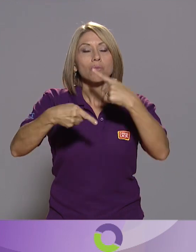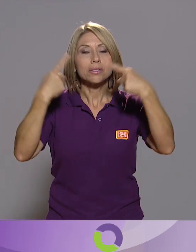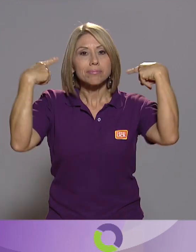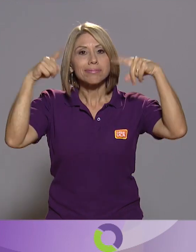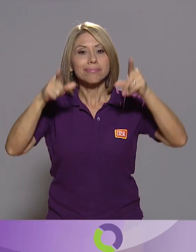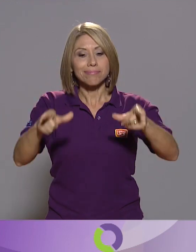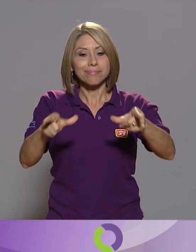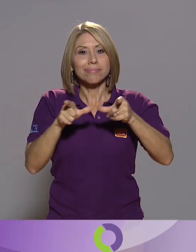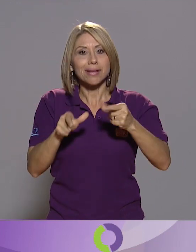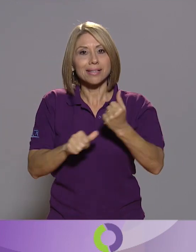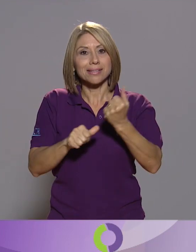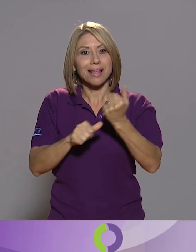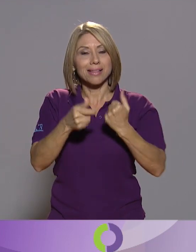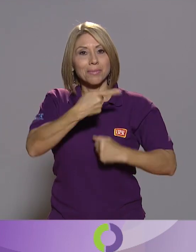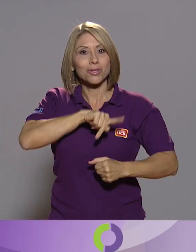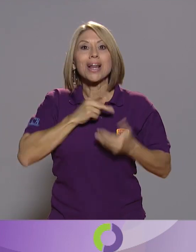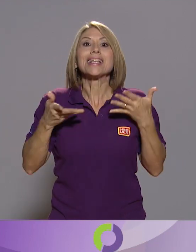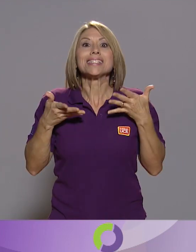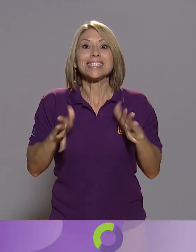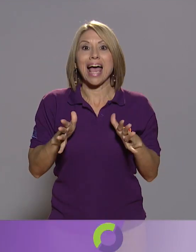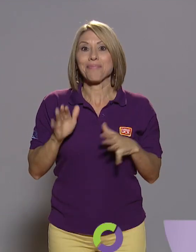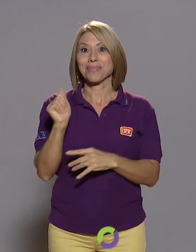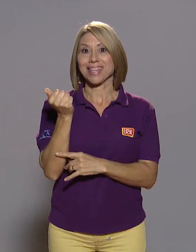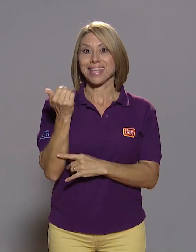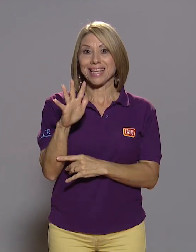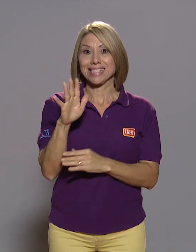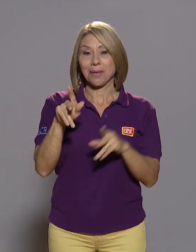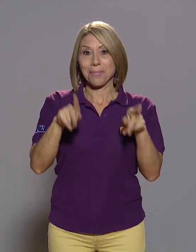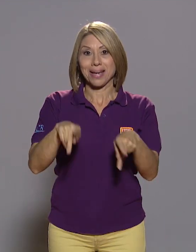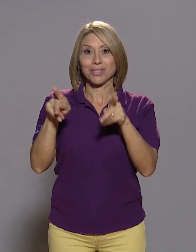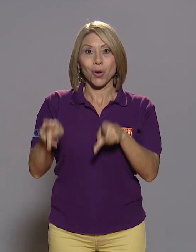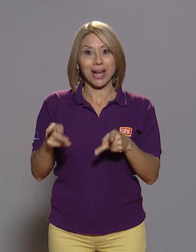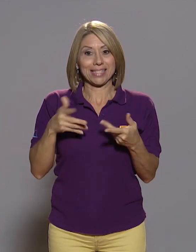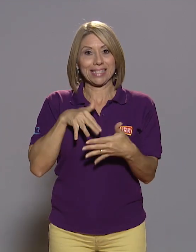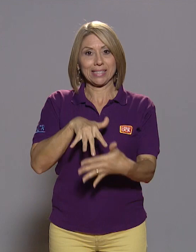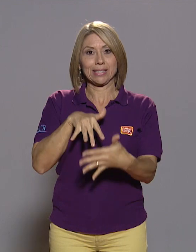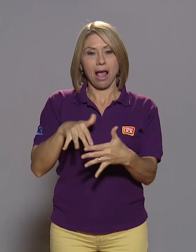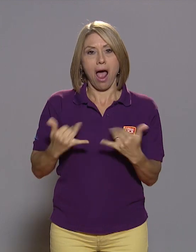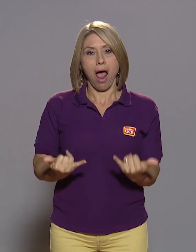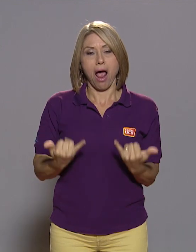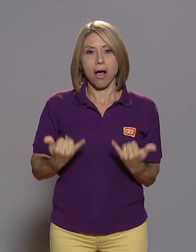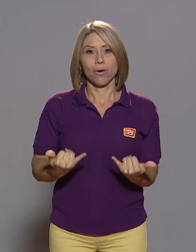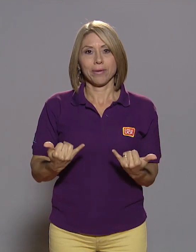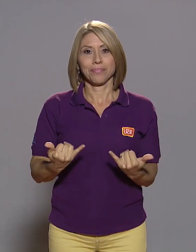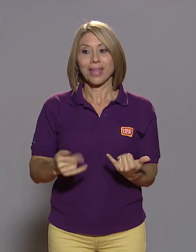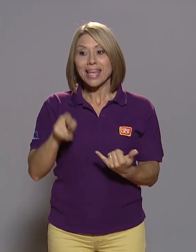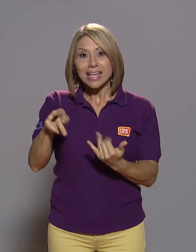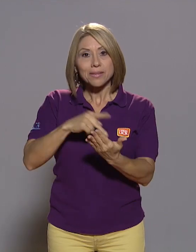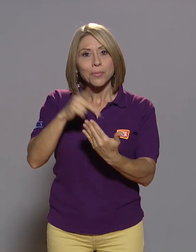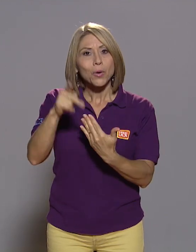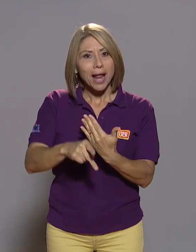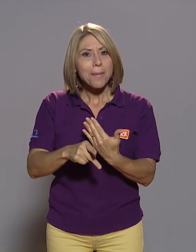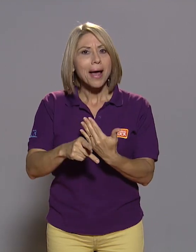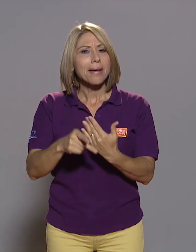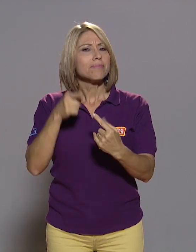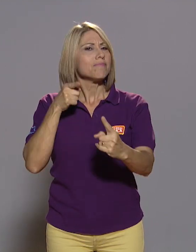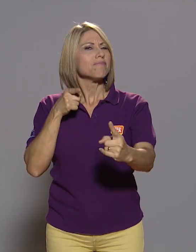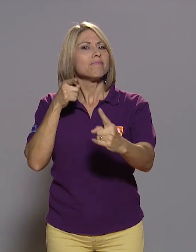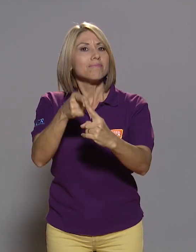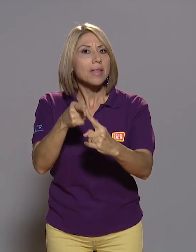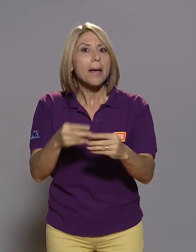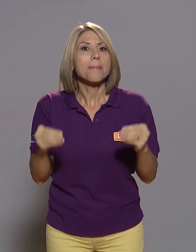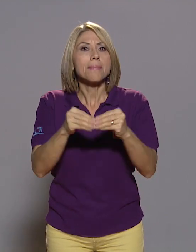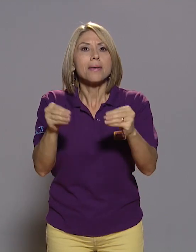están cursando una segunda generación de 15 personas este programa de formación, y la idea es que sigamos cada